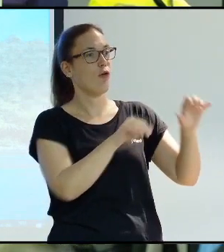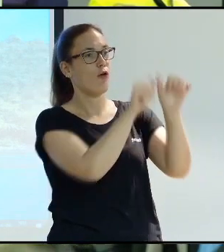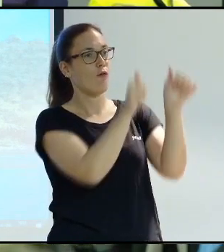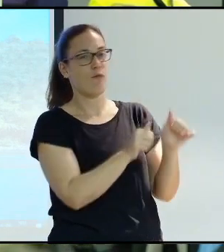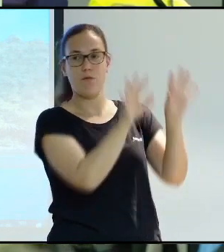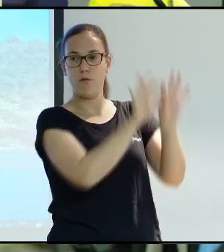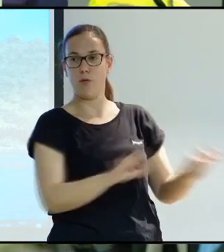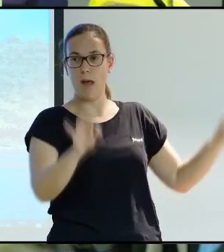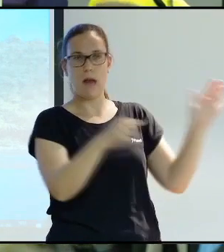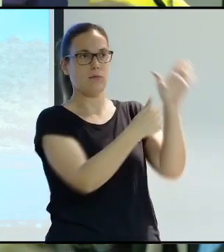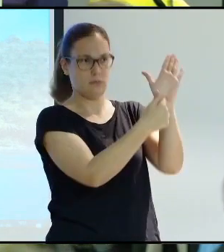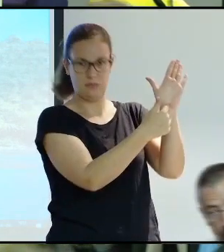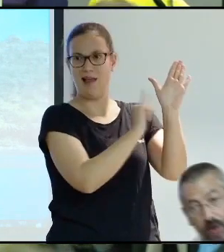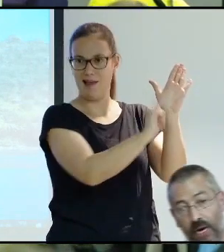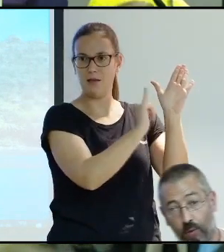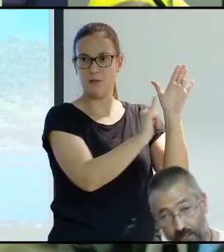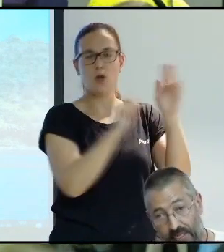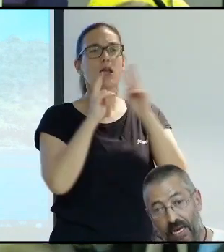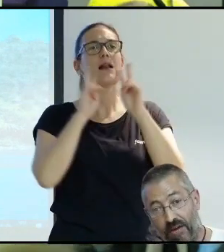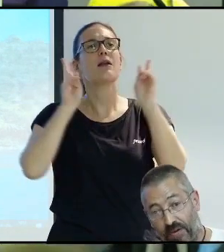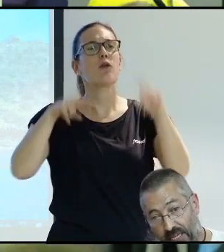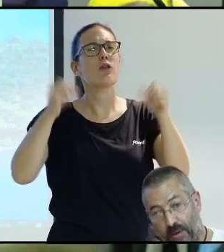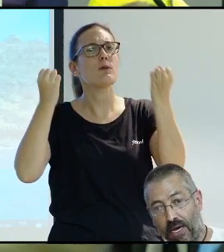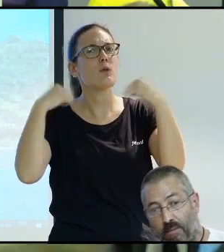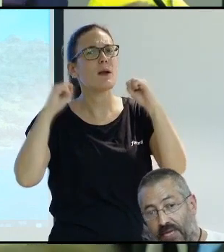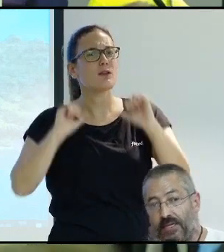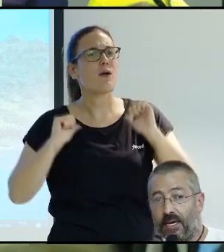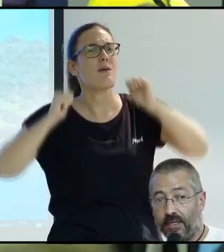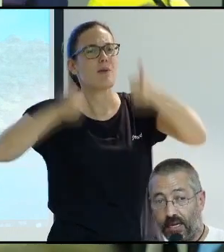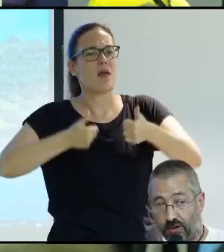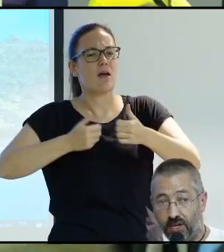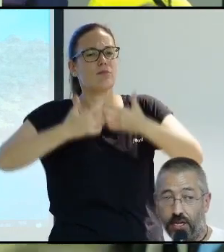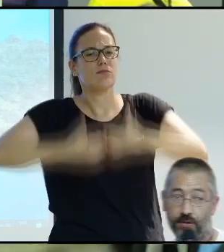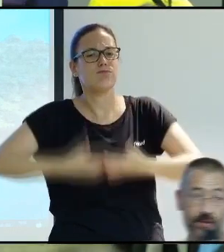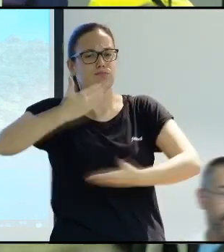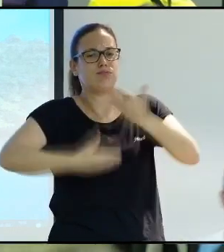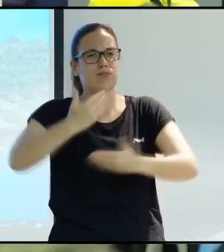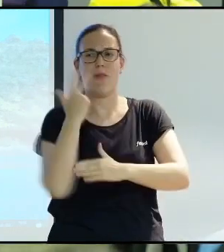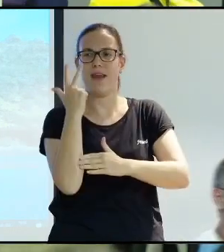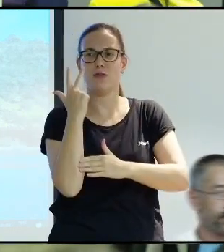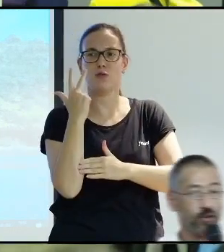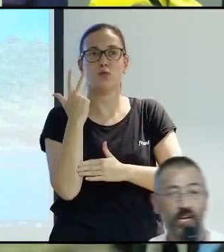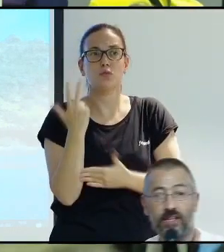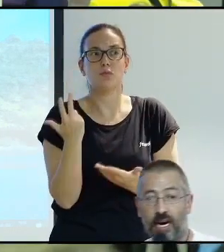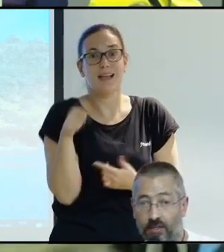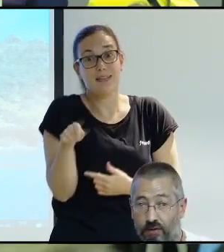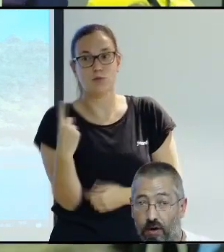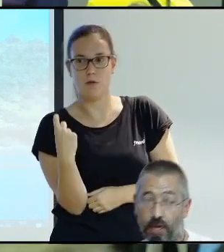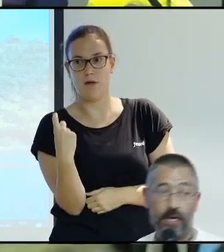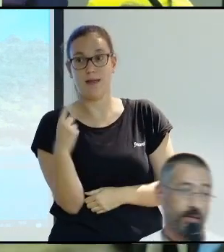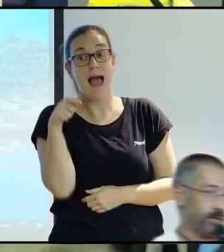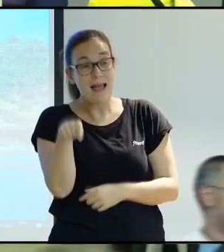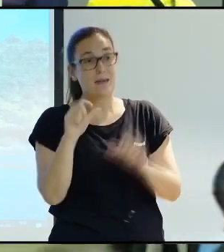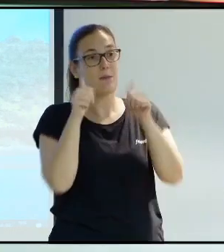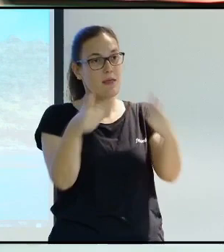el reconocimiento práctico y la puesta efectiva en marcha de esos derechos. Y ahí es donde entra la